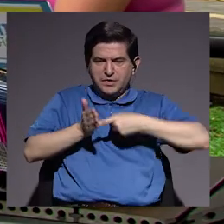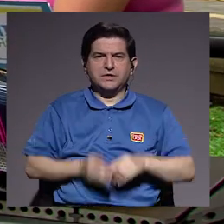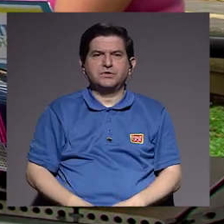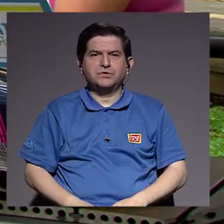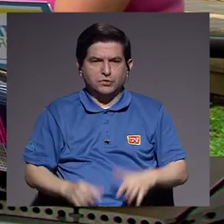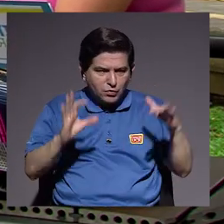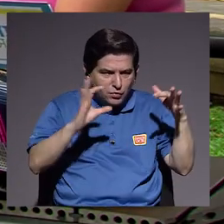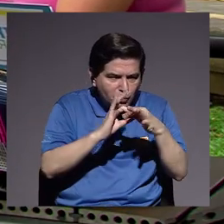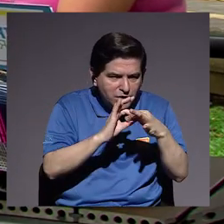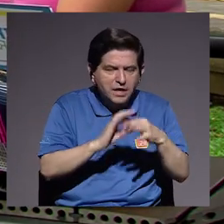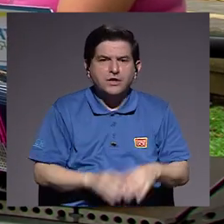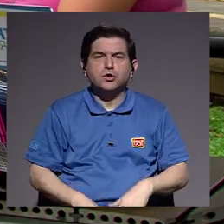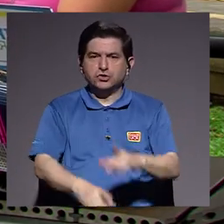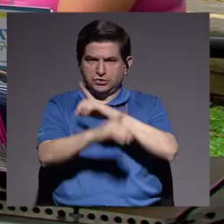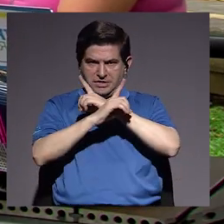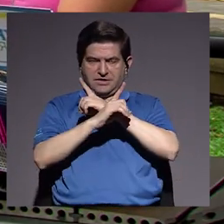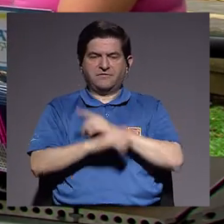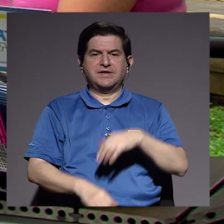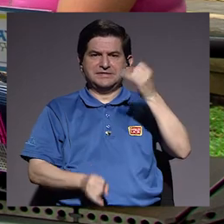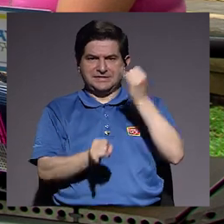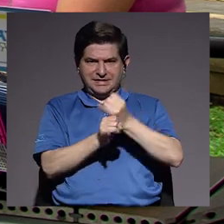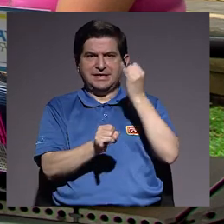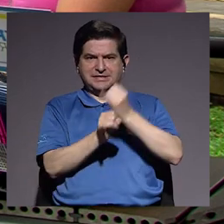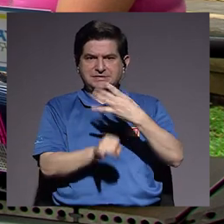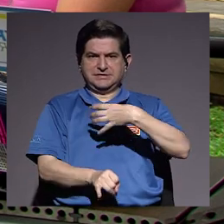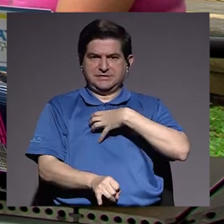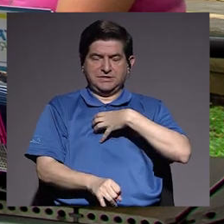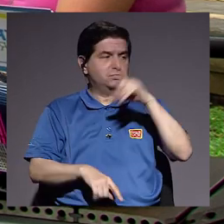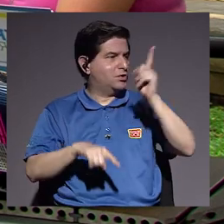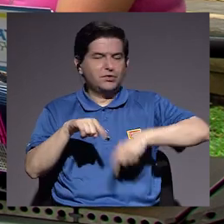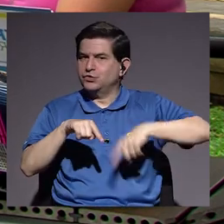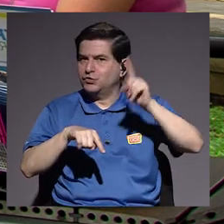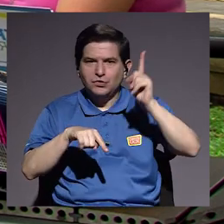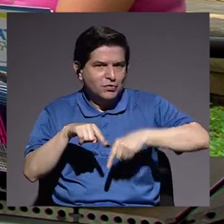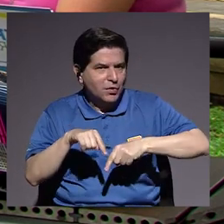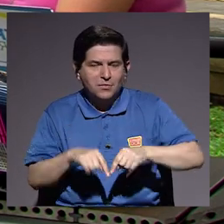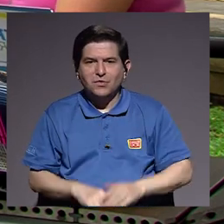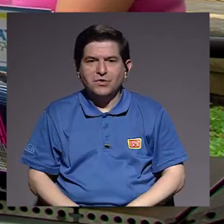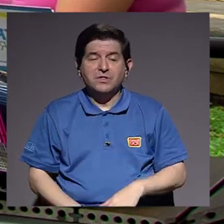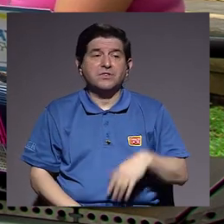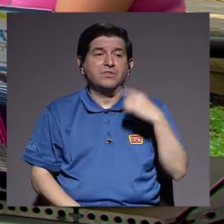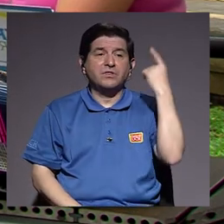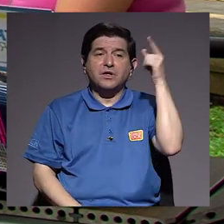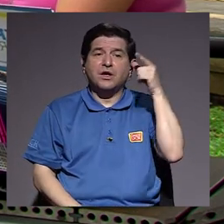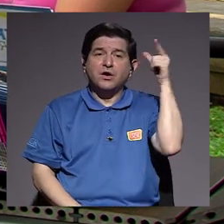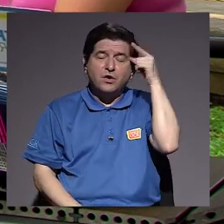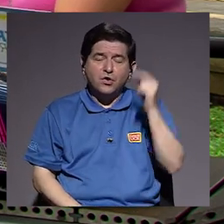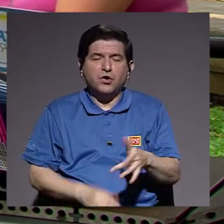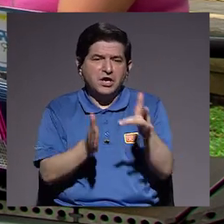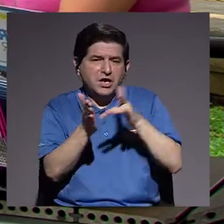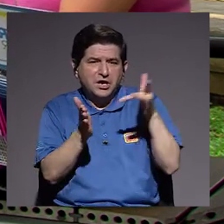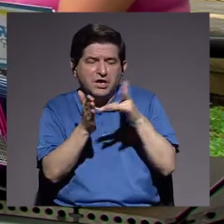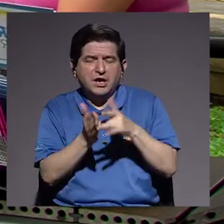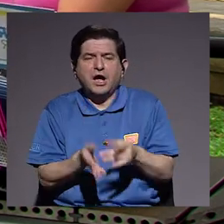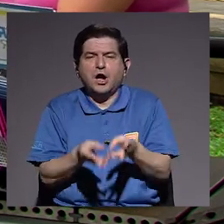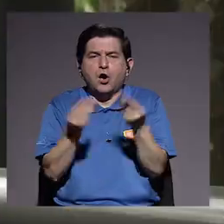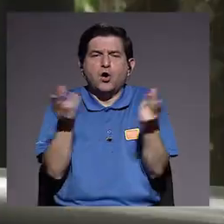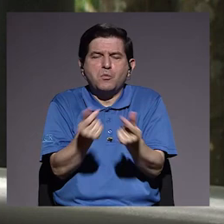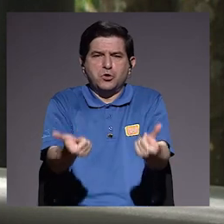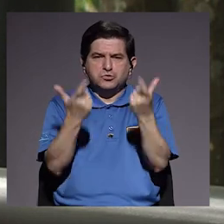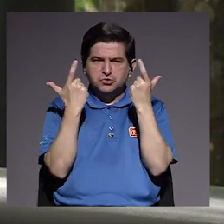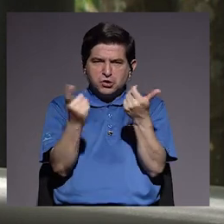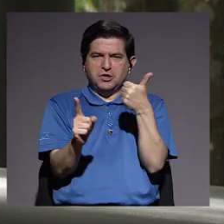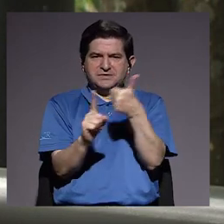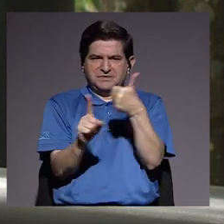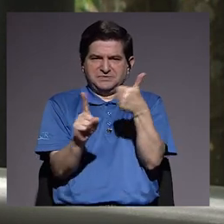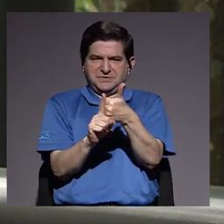esta institucionalidad que no puede obedecer la lógica de la explotación y la degeneración de la riqueza por la riqueza misma, ¿no? Uh-huh. Que es un sí. poco el elemento irracional